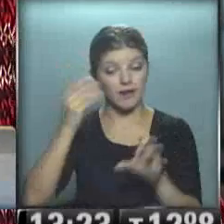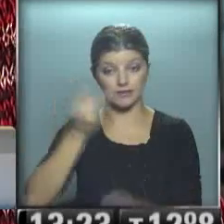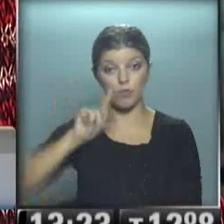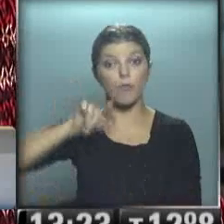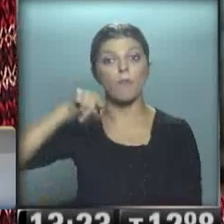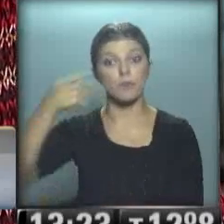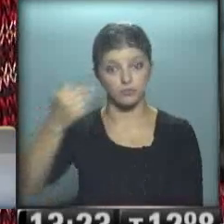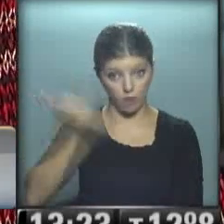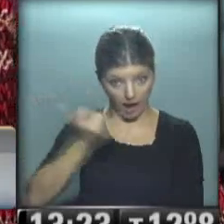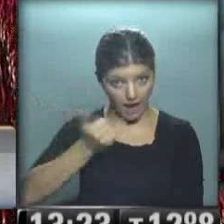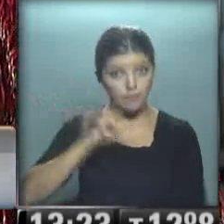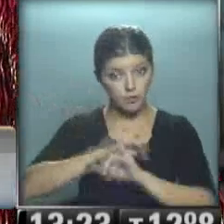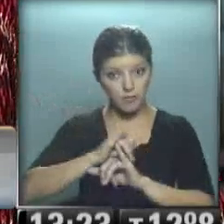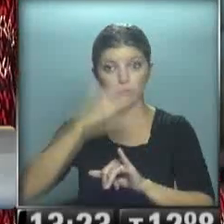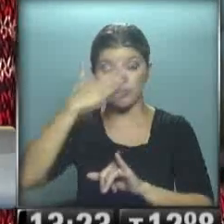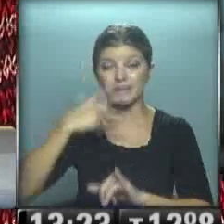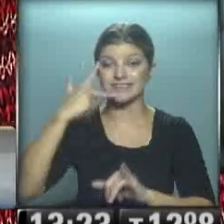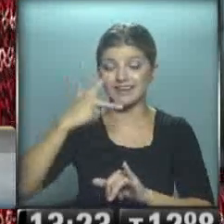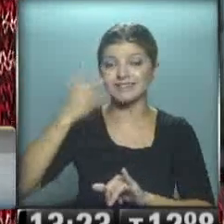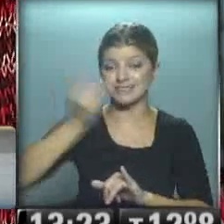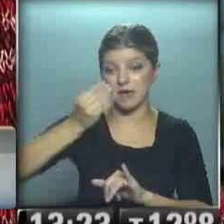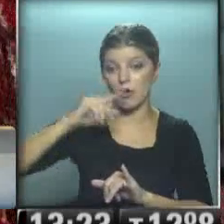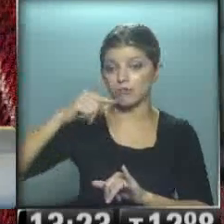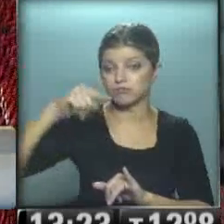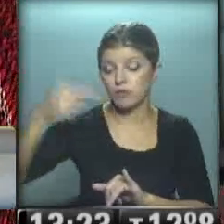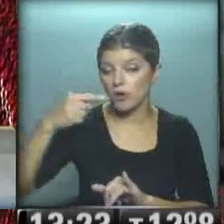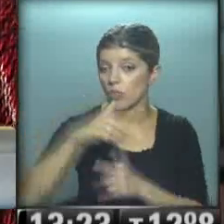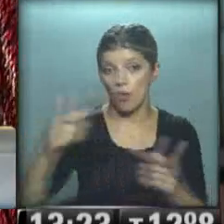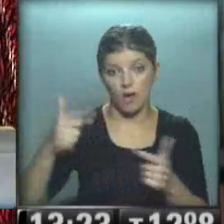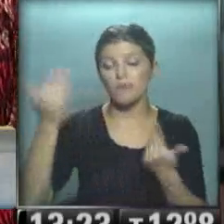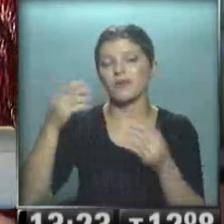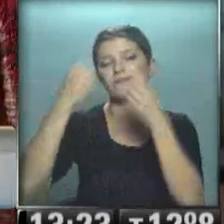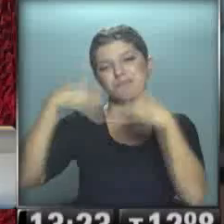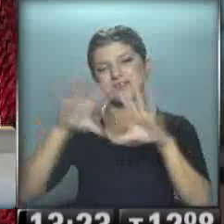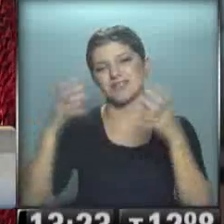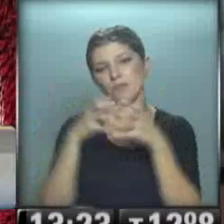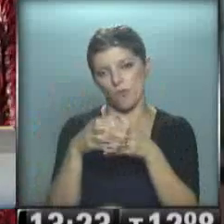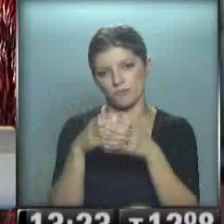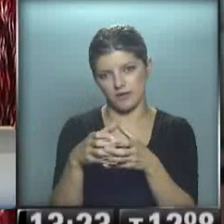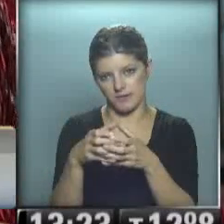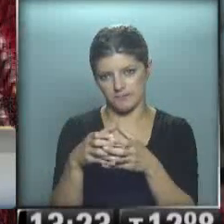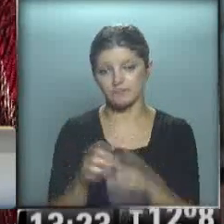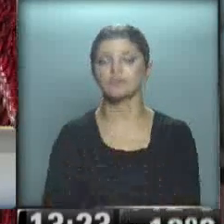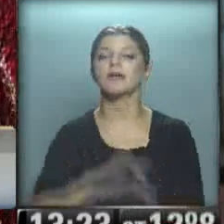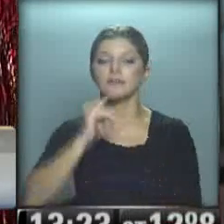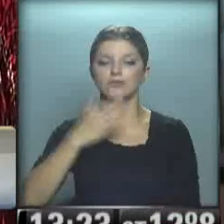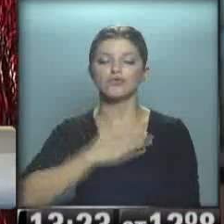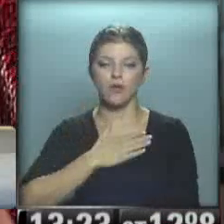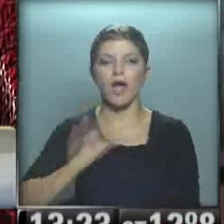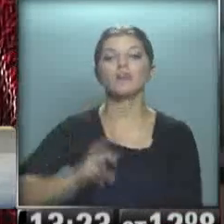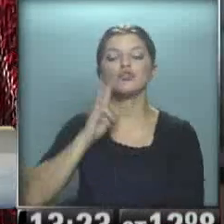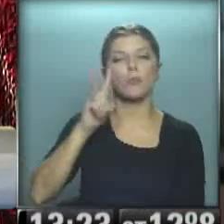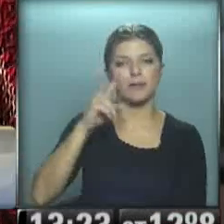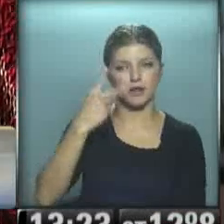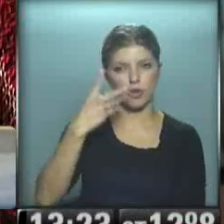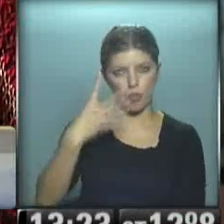hay programa, pero después por 3 sábados más no va a haber porque empieza el mundial. ¿No? Claro. No, sí, yo estuve allá en el año 2004 en Sarajevo, concretamente,